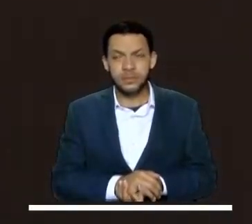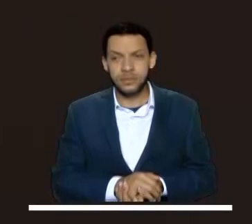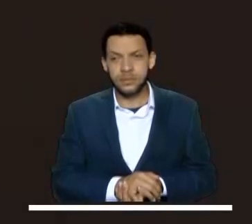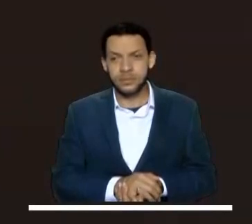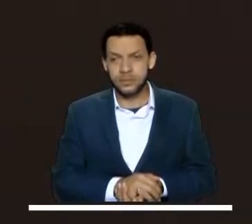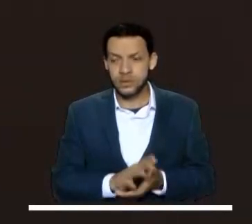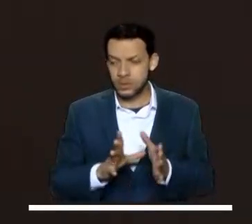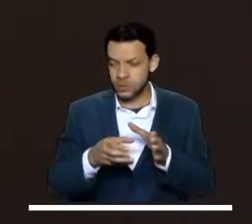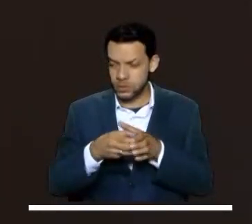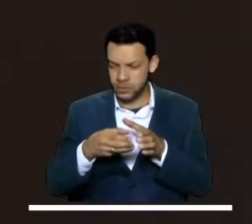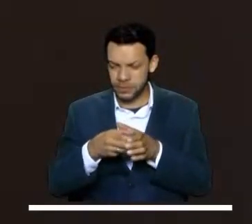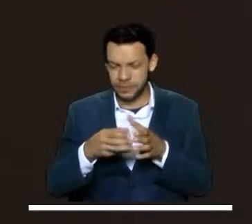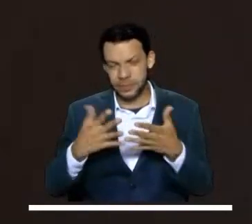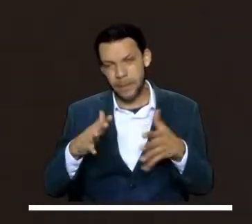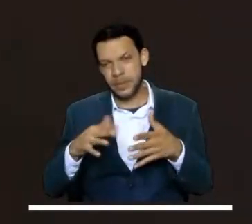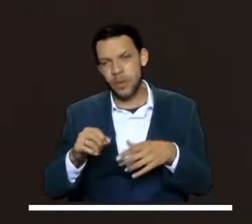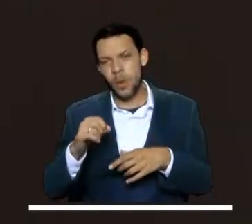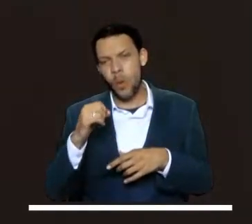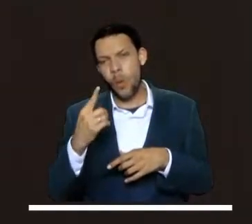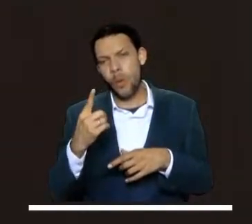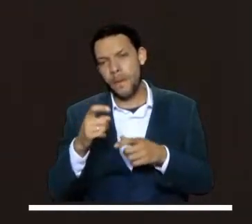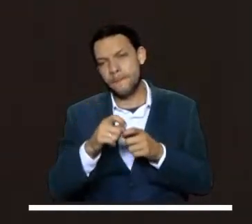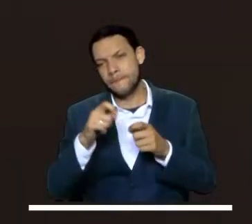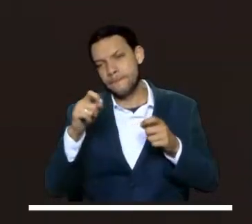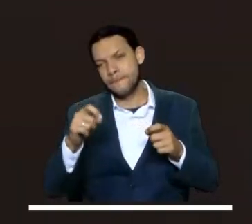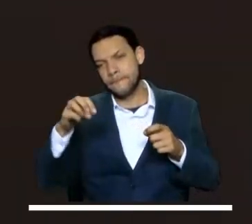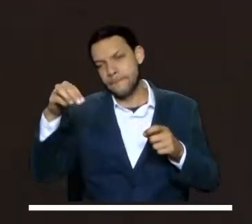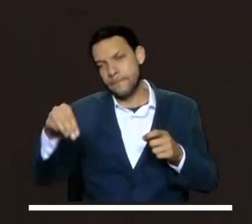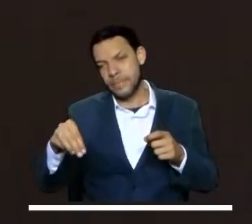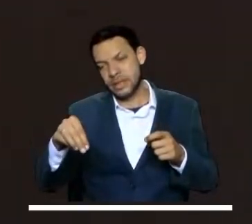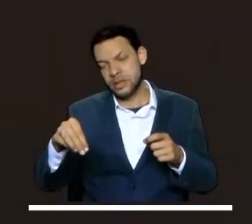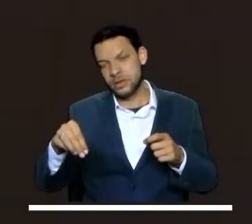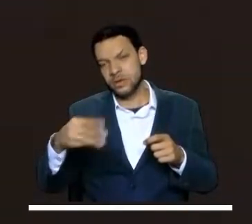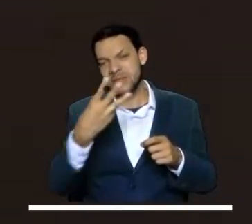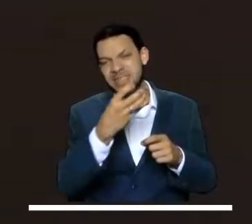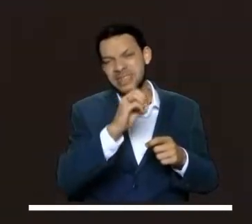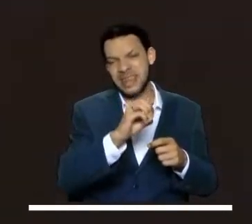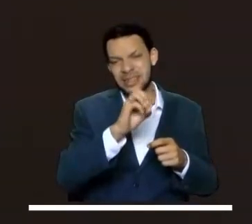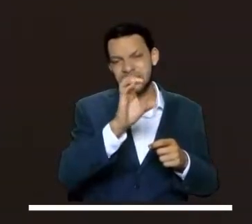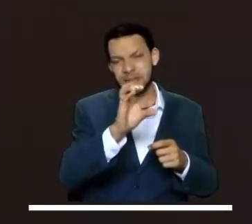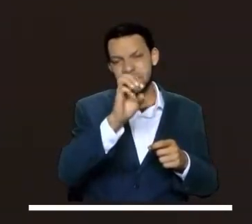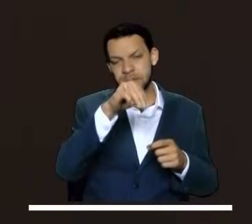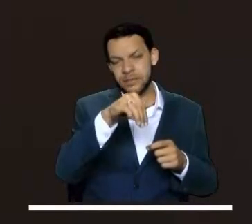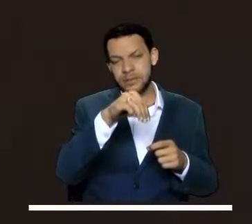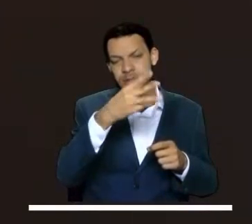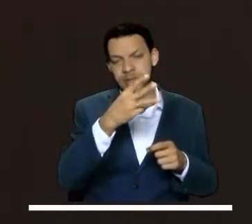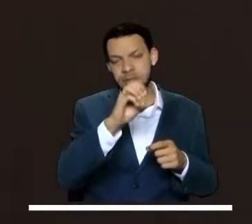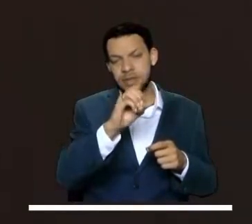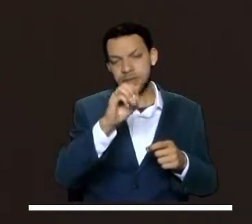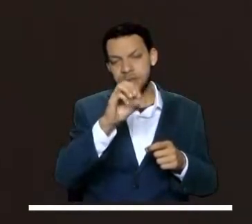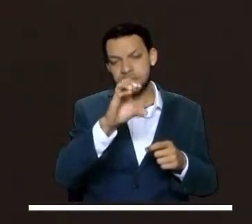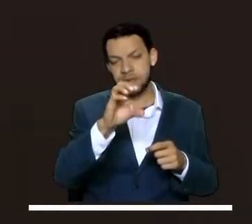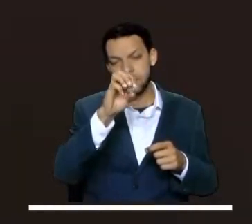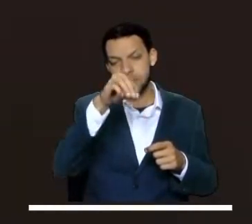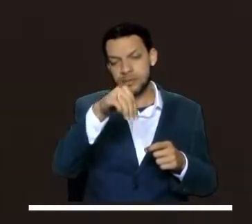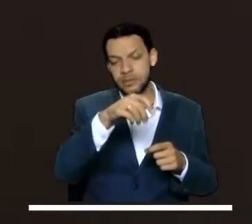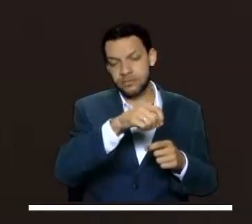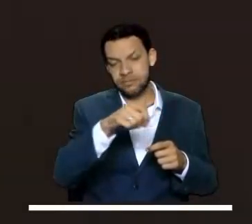El equipo mide 1,5 metros aproximadamente. 1,5 metros aproximadamente, que es también el tamaño del colon aproximadamente, la